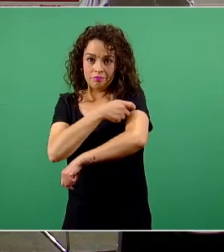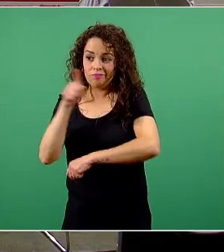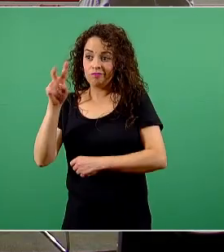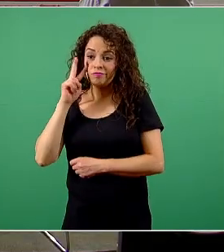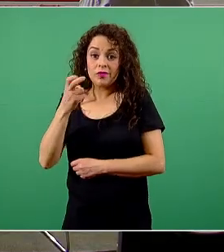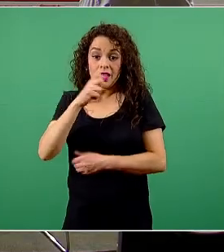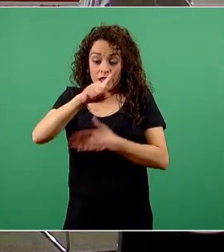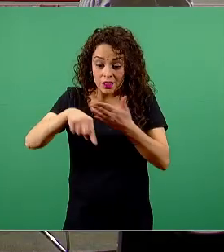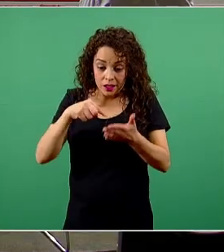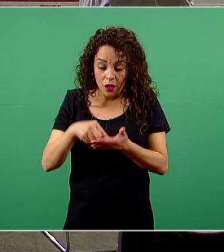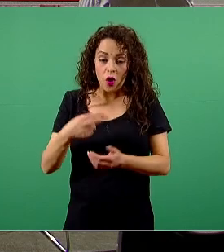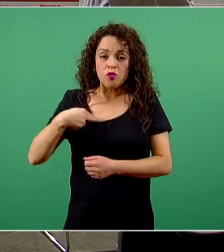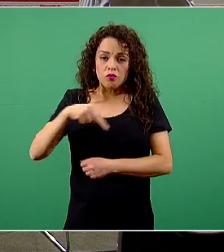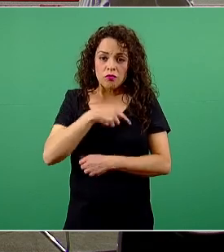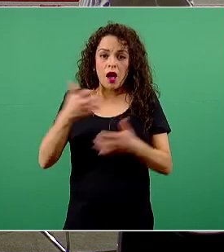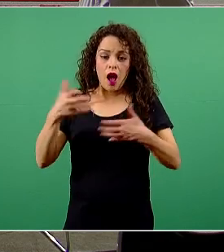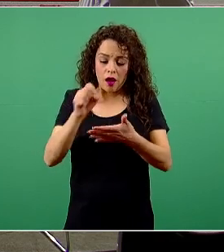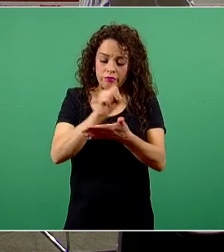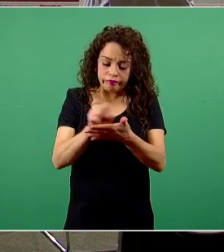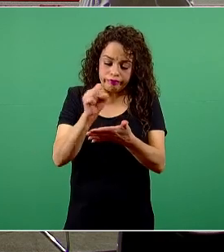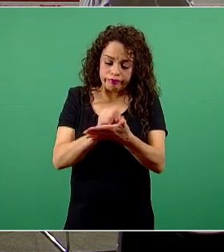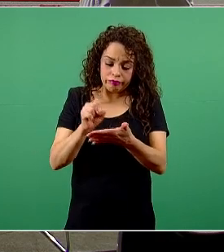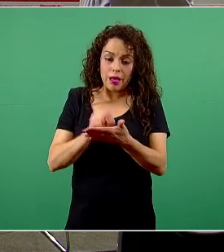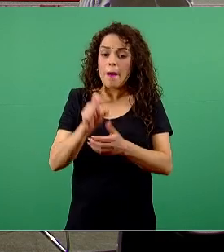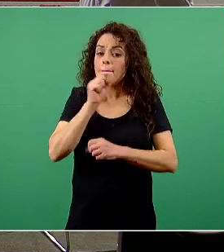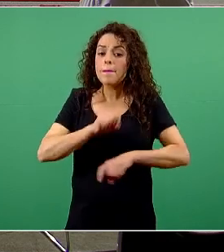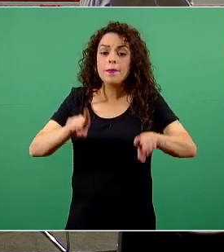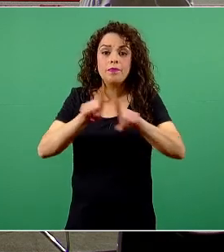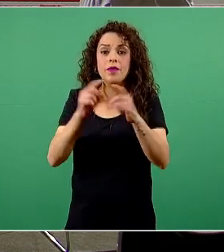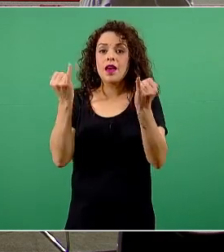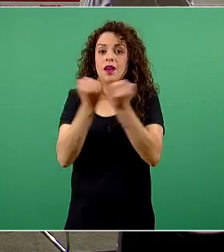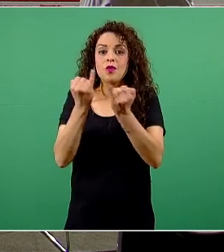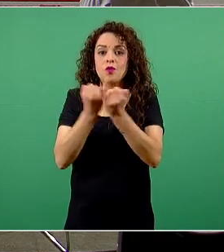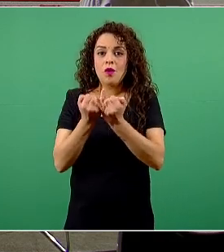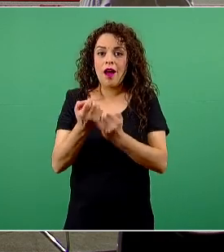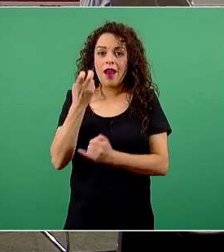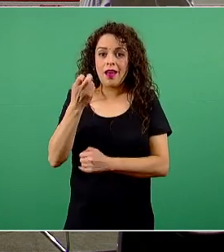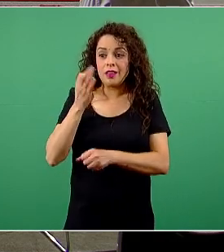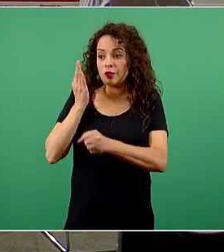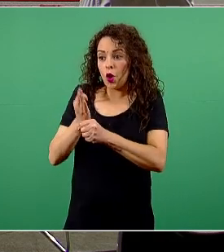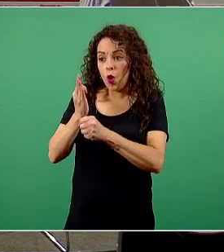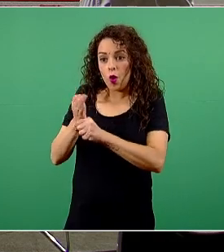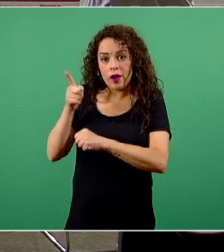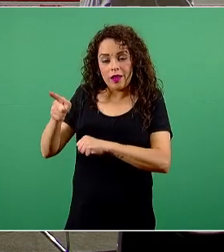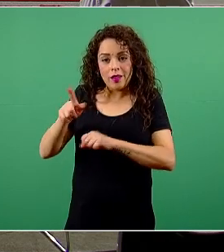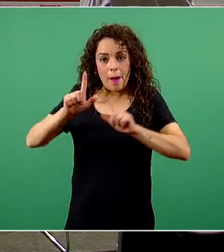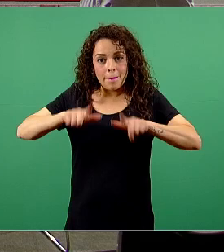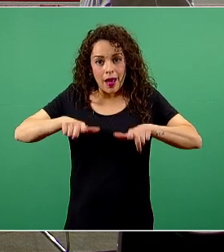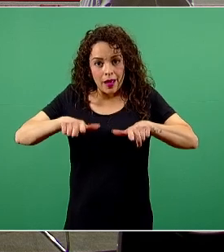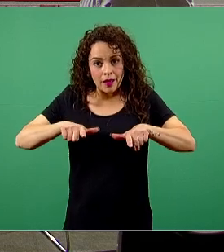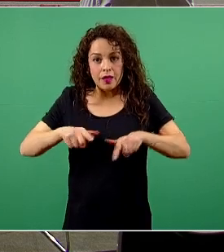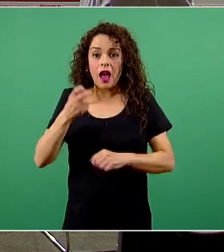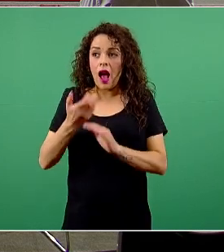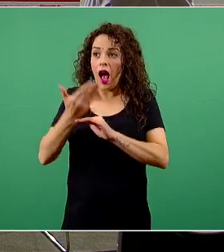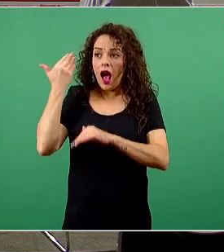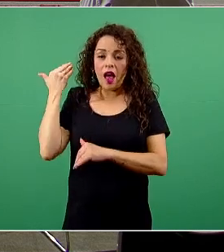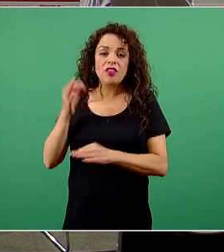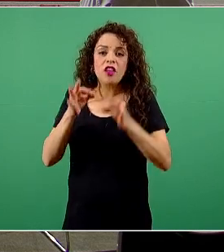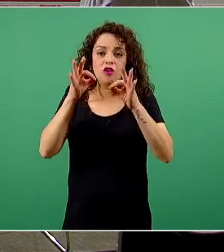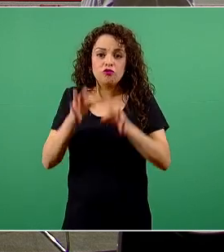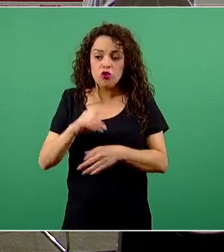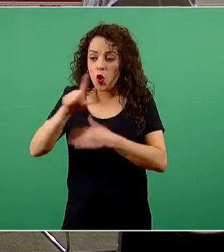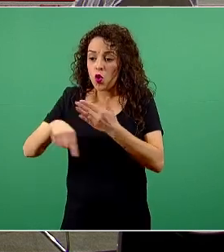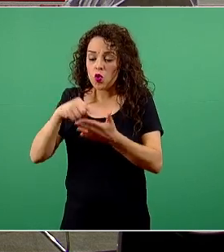en el sitio este mismo formato expediente de vacunación en ese momento.